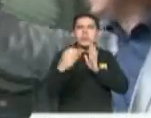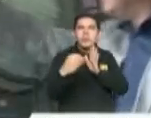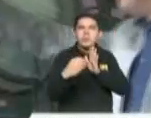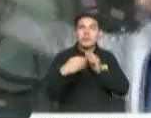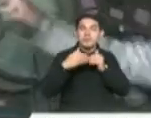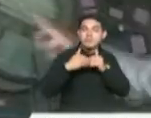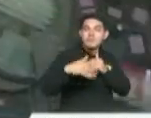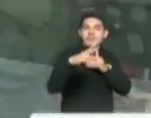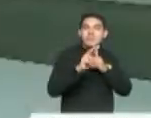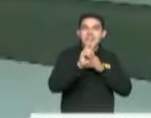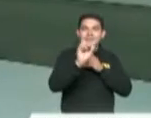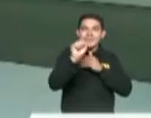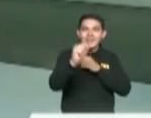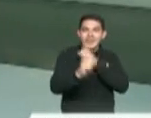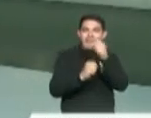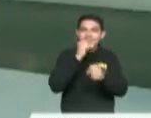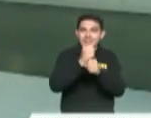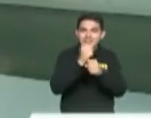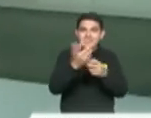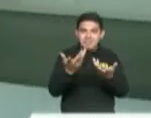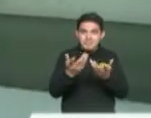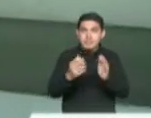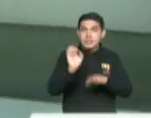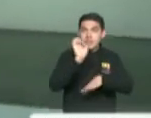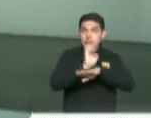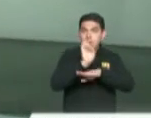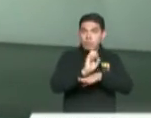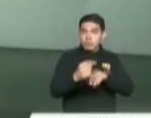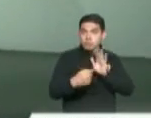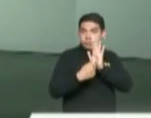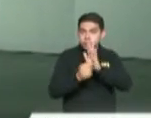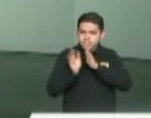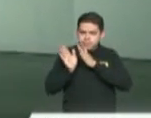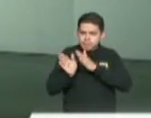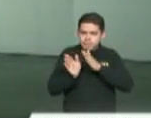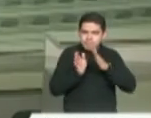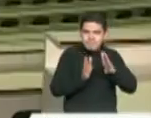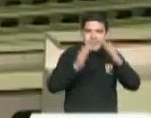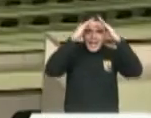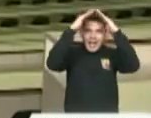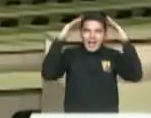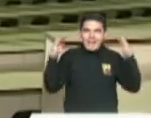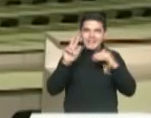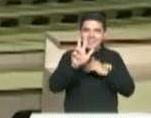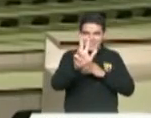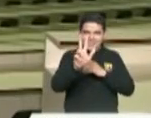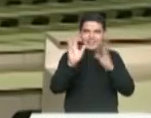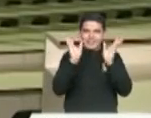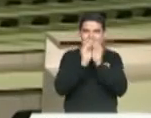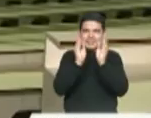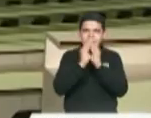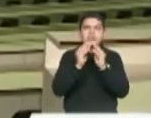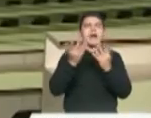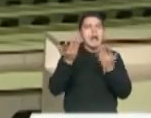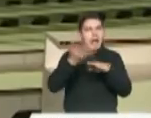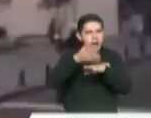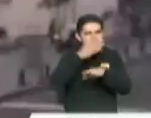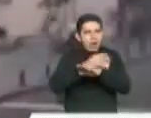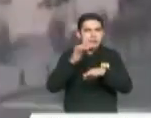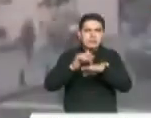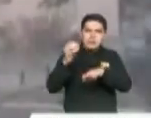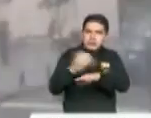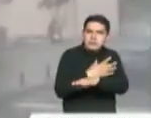20 años para dar a conocer el rol que tiene ecuador en el proceso preparatorio de hábitat 3 se desarrolló una agenda de eventos de sensibilización